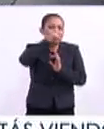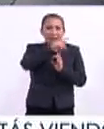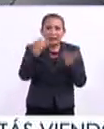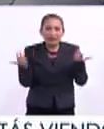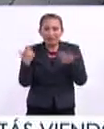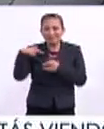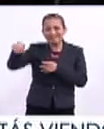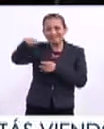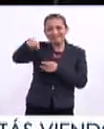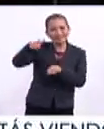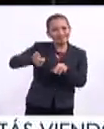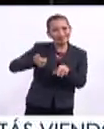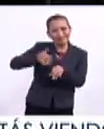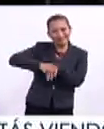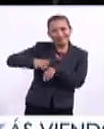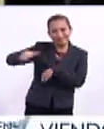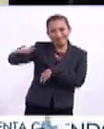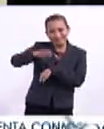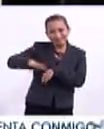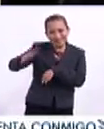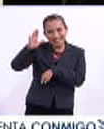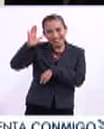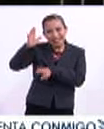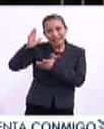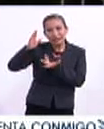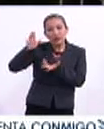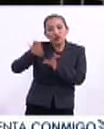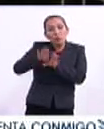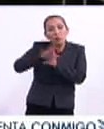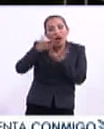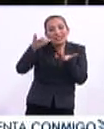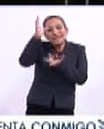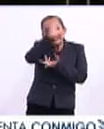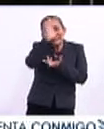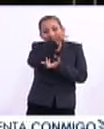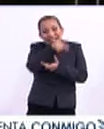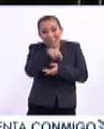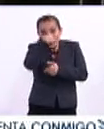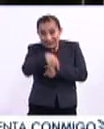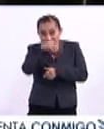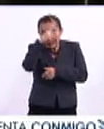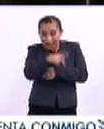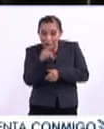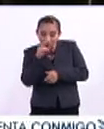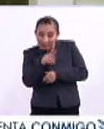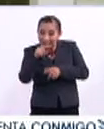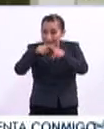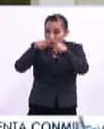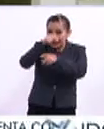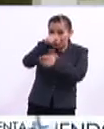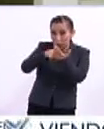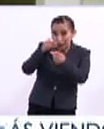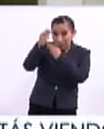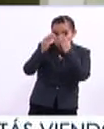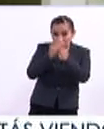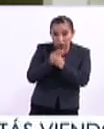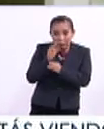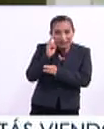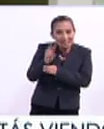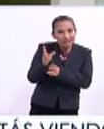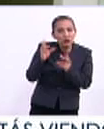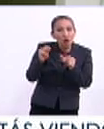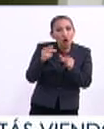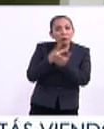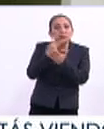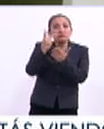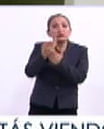la administración de la ciencia, de cómo se hace la ciencia aquí en México y en muchos lados del mundo, tiende a no